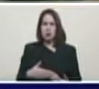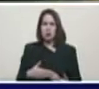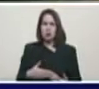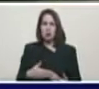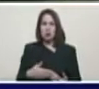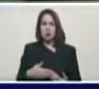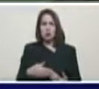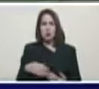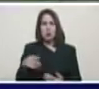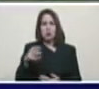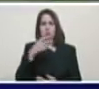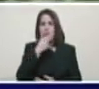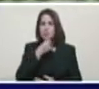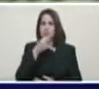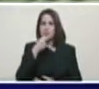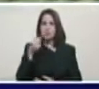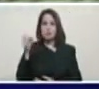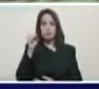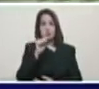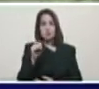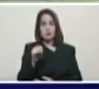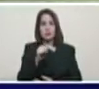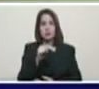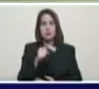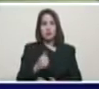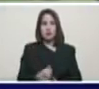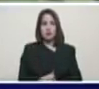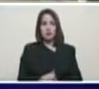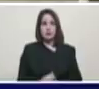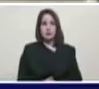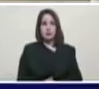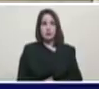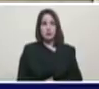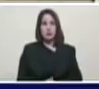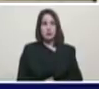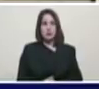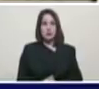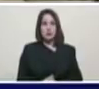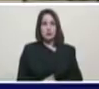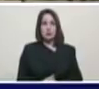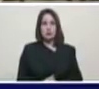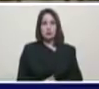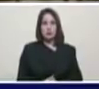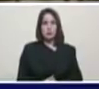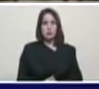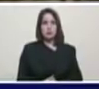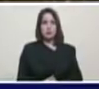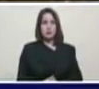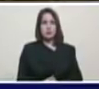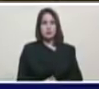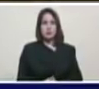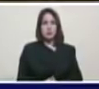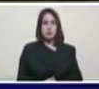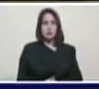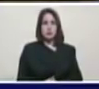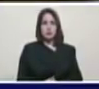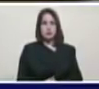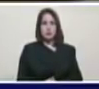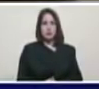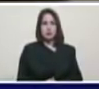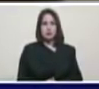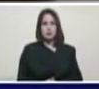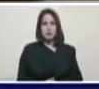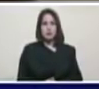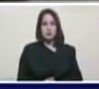dicen ustedes a un millón esta cuesta un poco más de 600000 verdad Entonces los